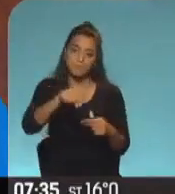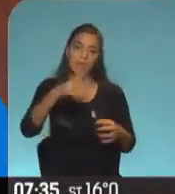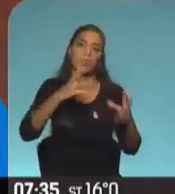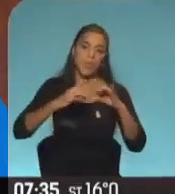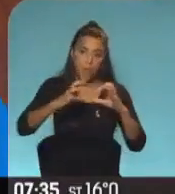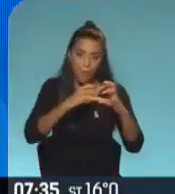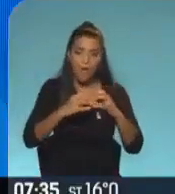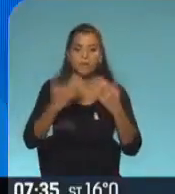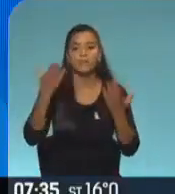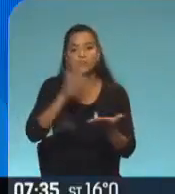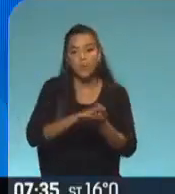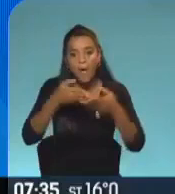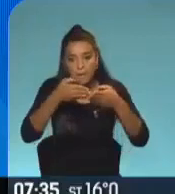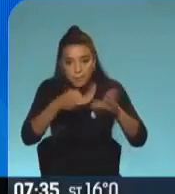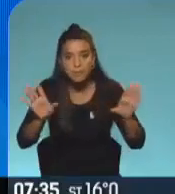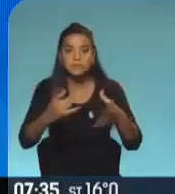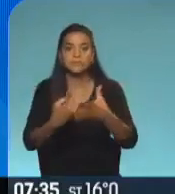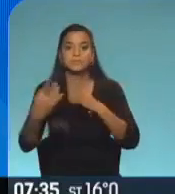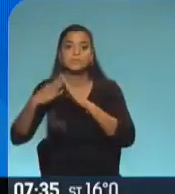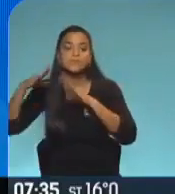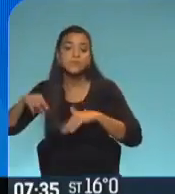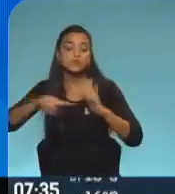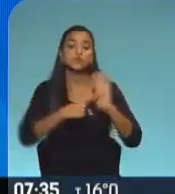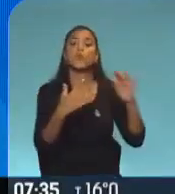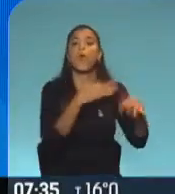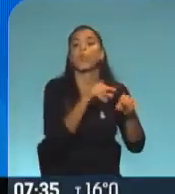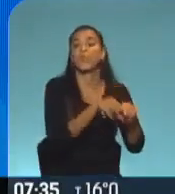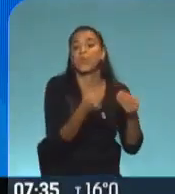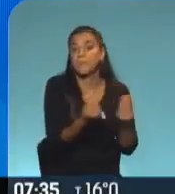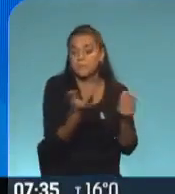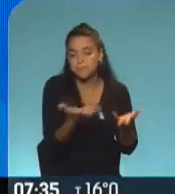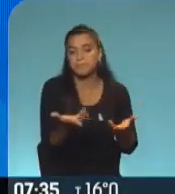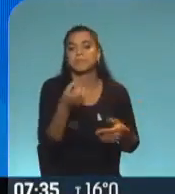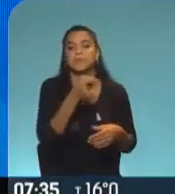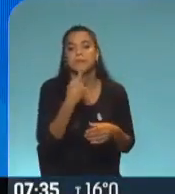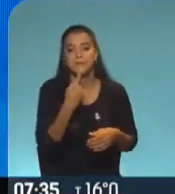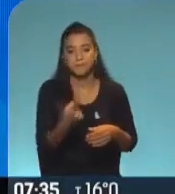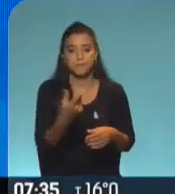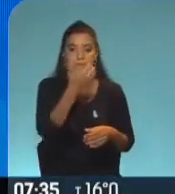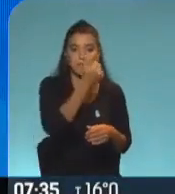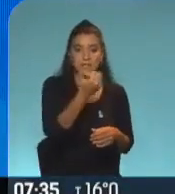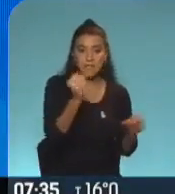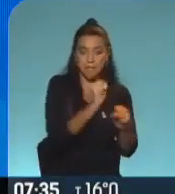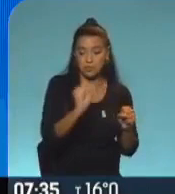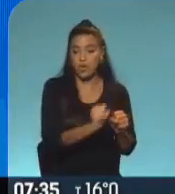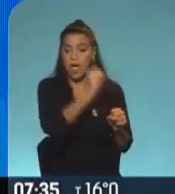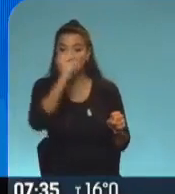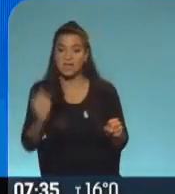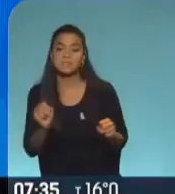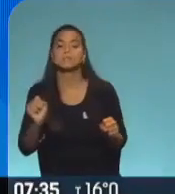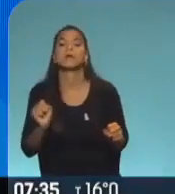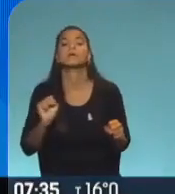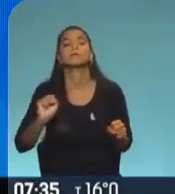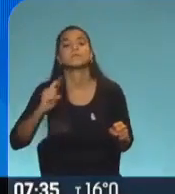Sobre esta apertura, esta cuarentena light en la ciudad de Buenos Aires. Medido del 6 de mayo al 13 de mayo, son datos